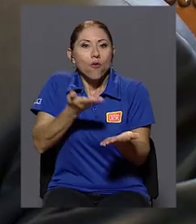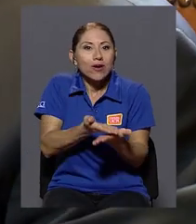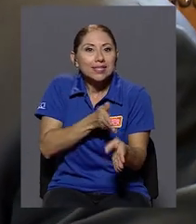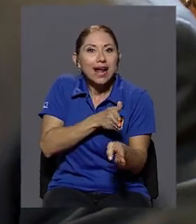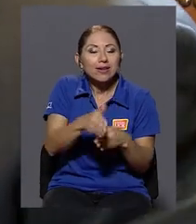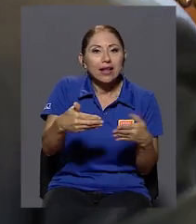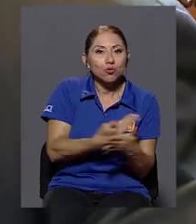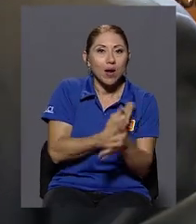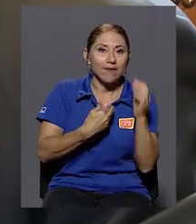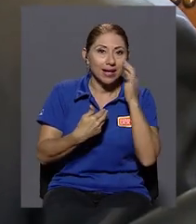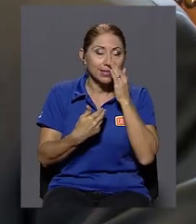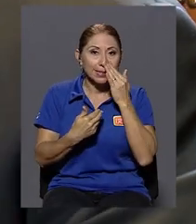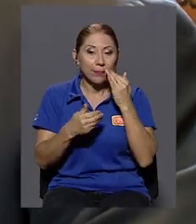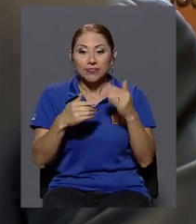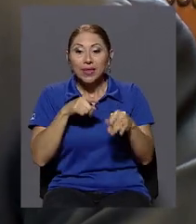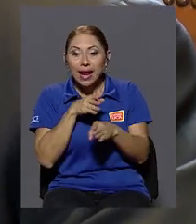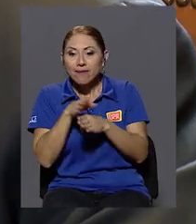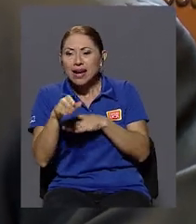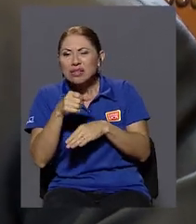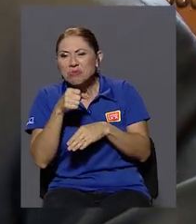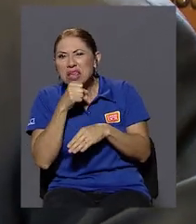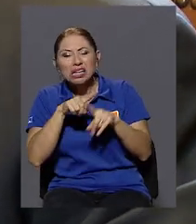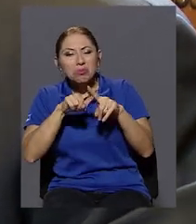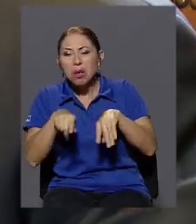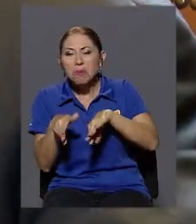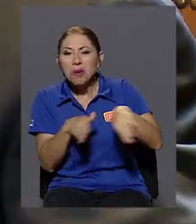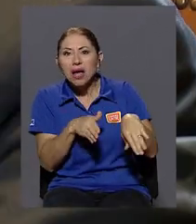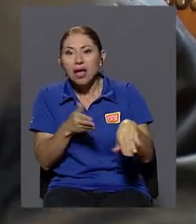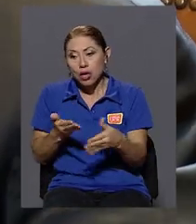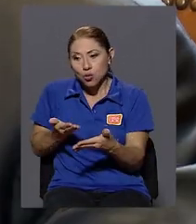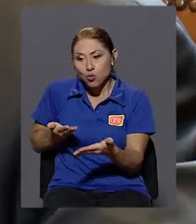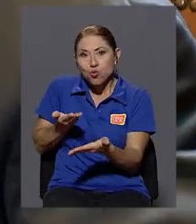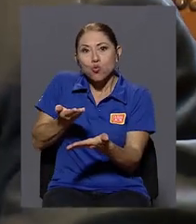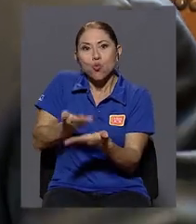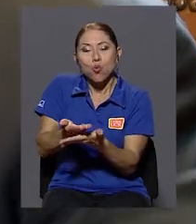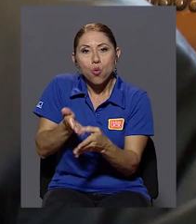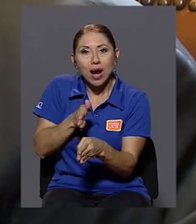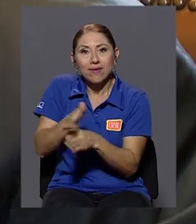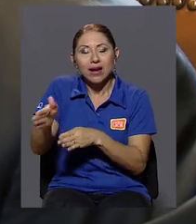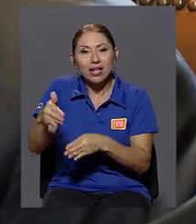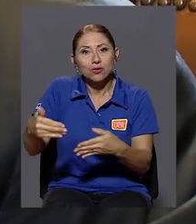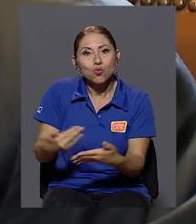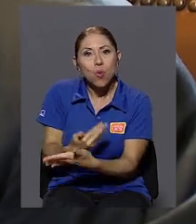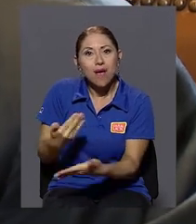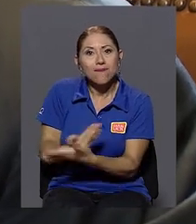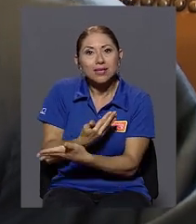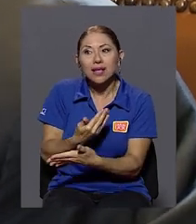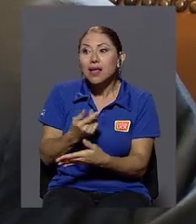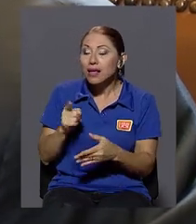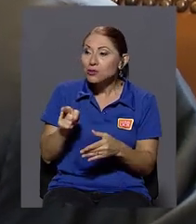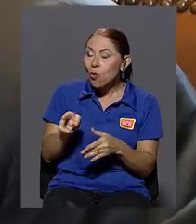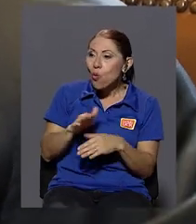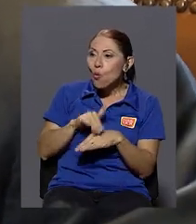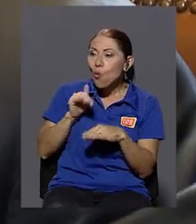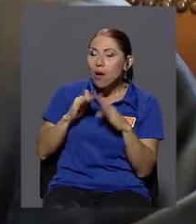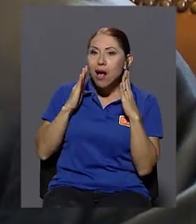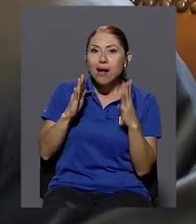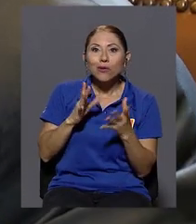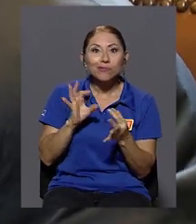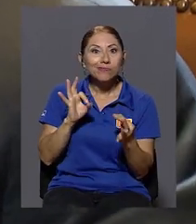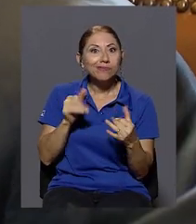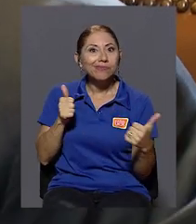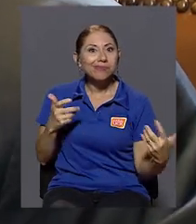carreras, cancelar unas y ofrecer nuevas que tienen características que son atractivas para el